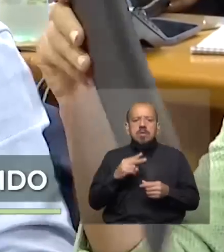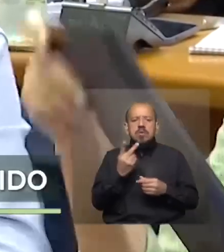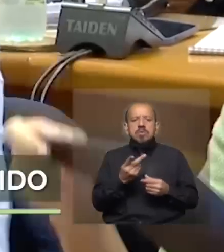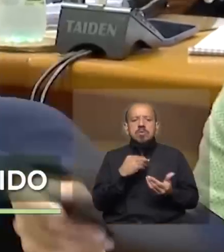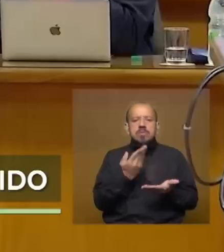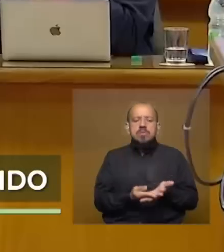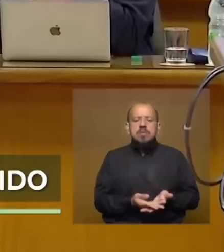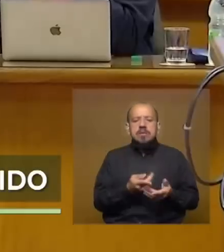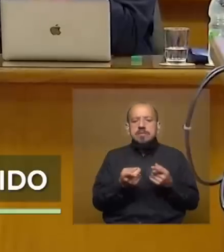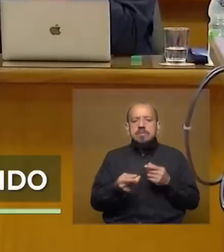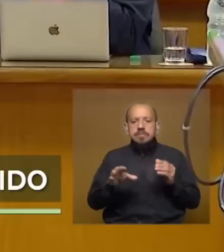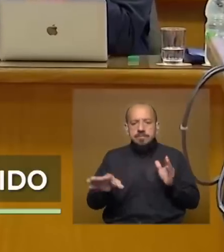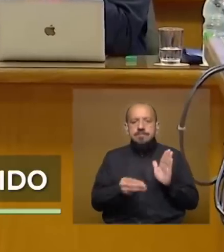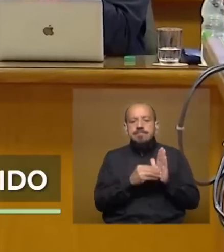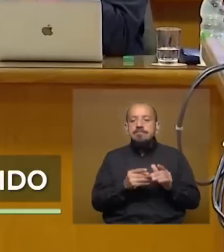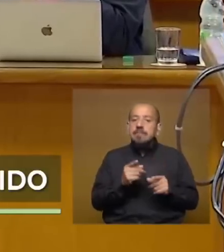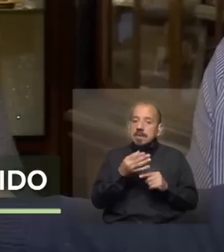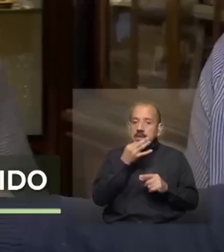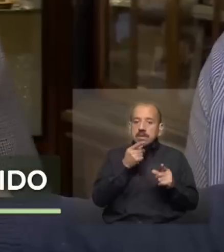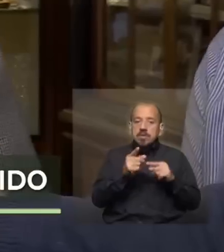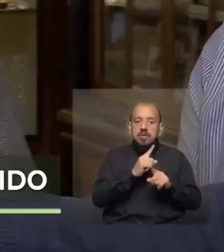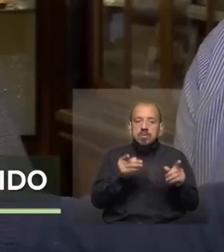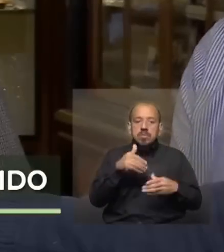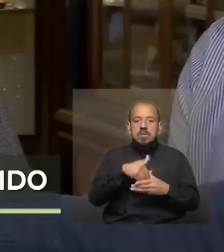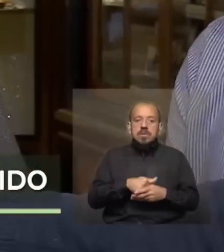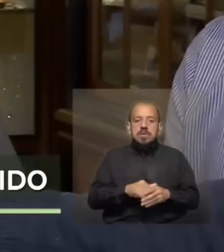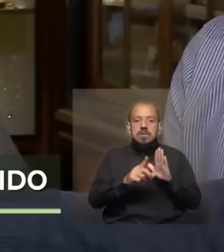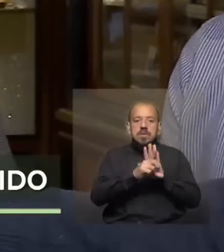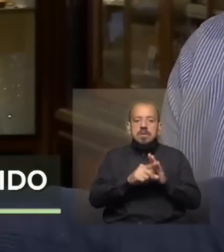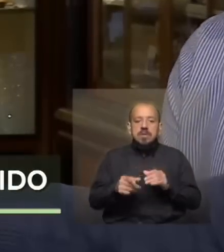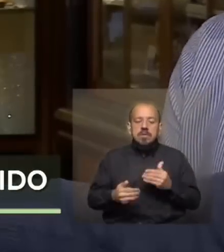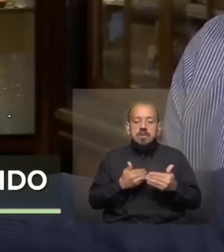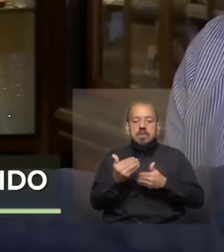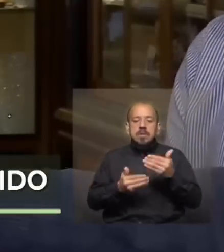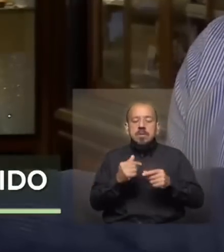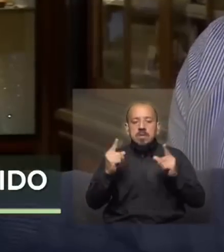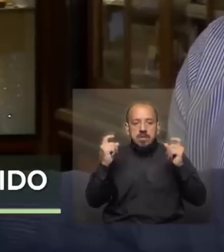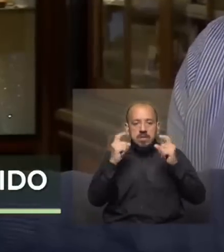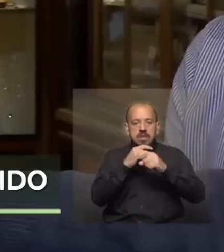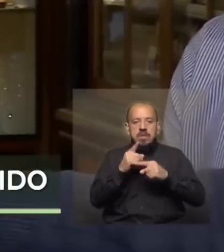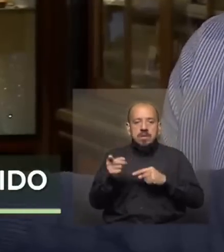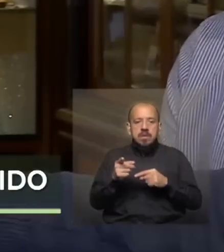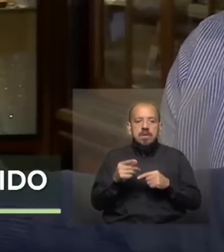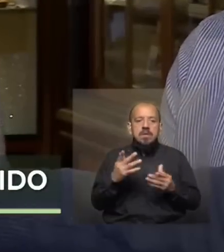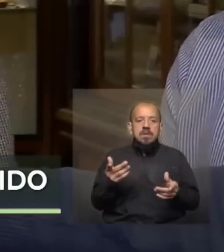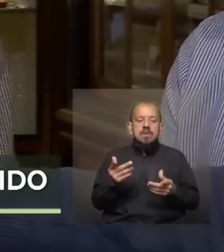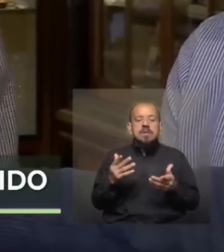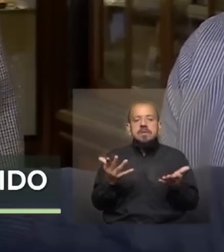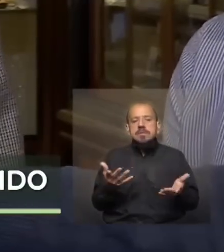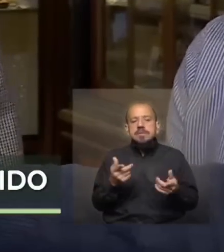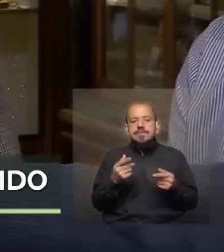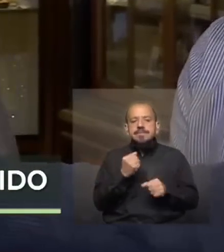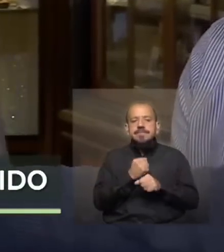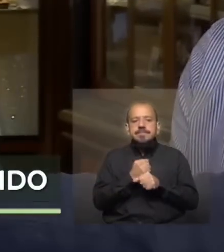muy disruptivas adosadas en La amenaza de no votar la ley en ese sentido dijo que fue un proceso muy difícil que mostrarles enormes dificultades que significa